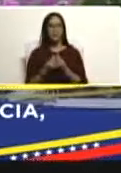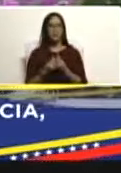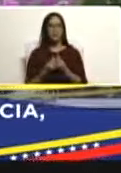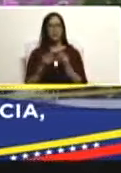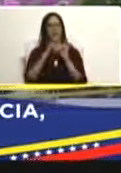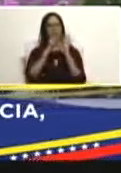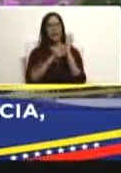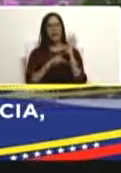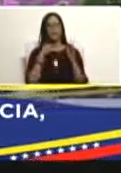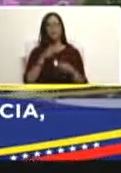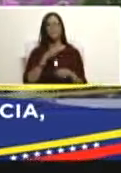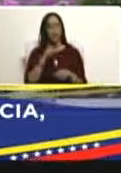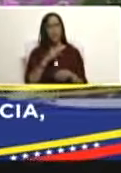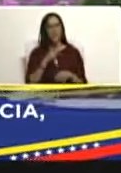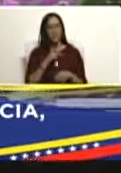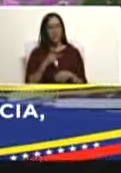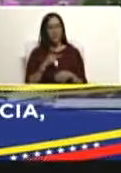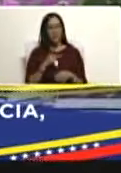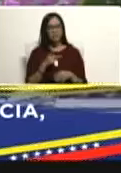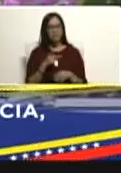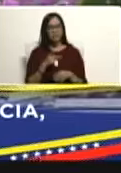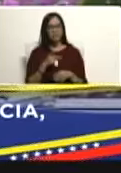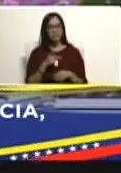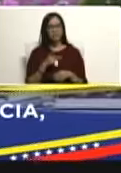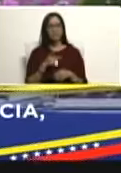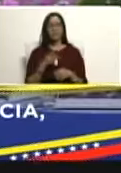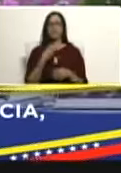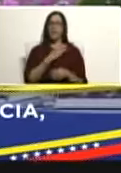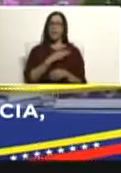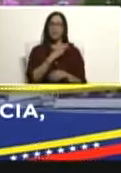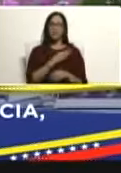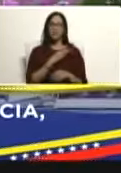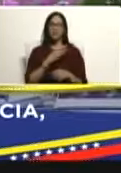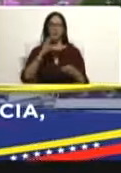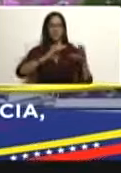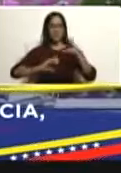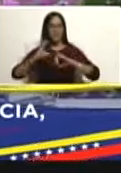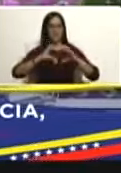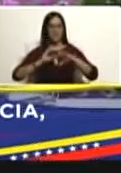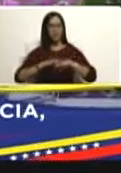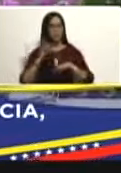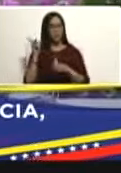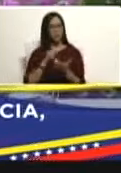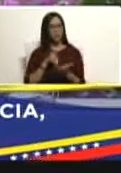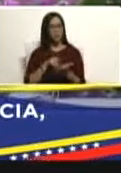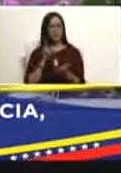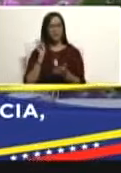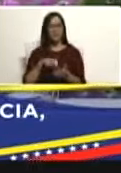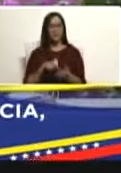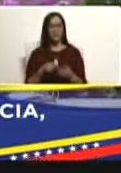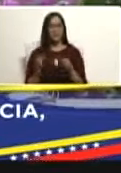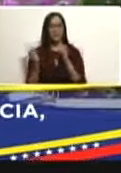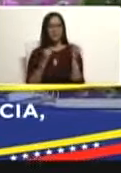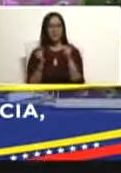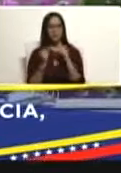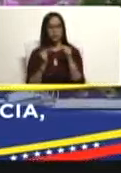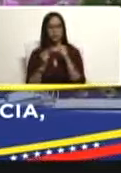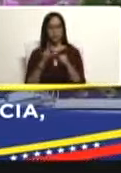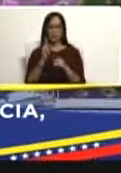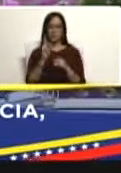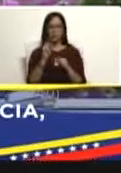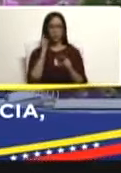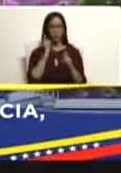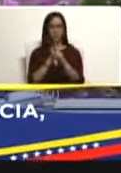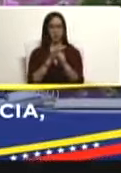agenda política de la Gran Misión Ciencia, porque ellos participaron también en las discusiones del segundo objetivo